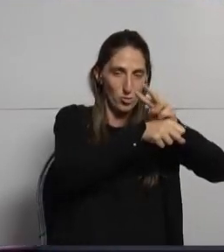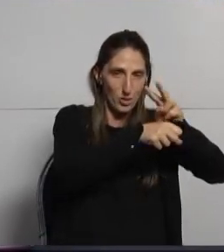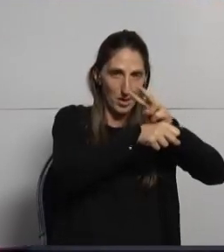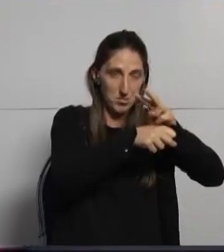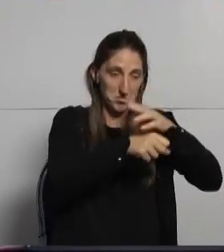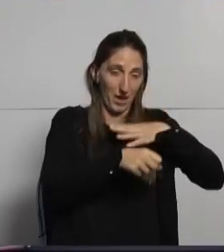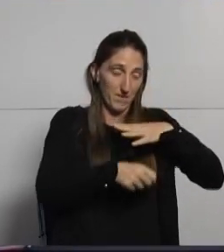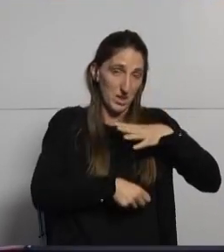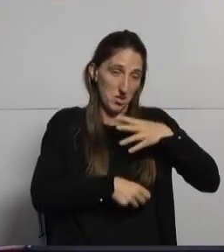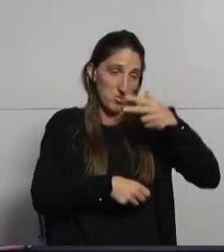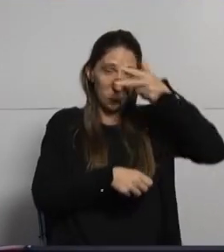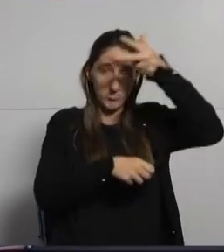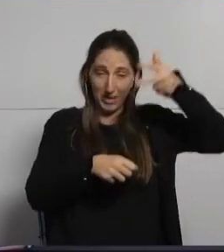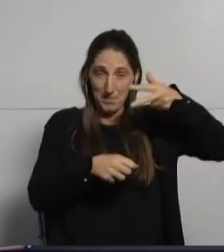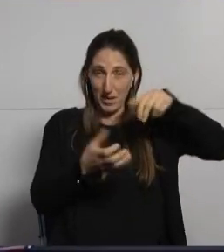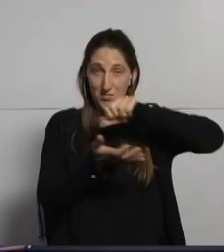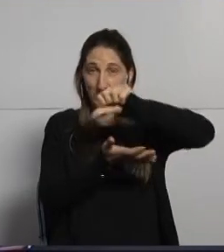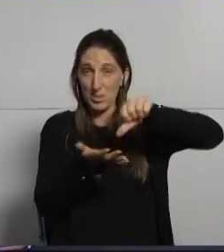o cámaras que hay en la ciudad, ¿verdad?